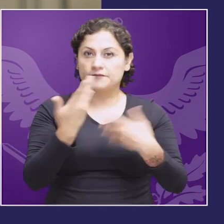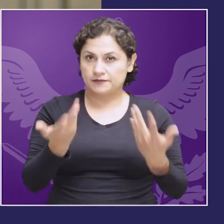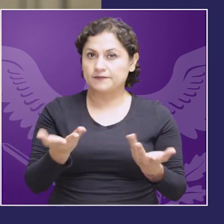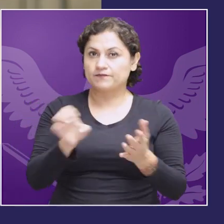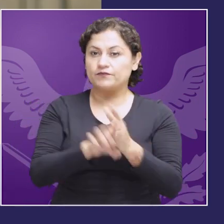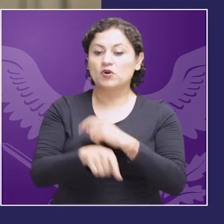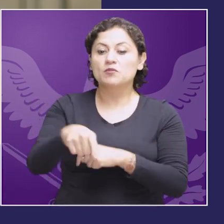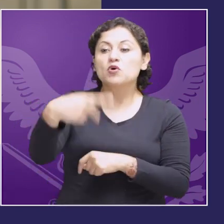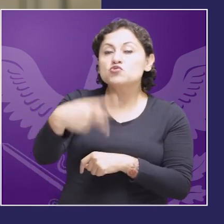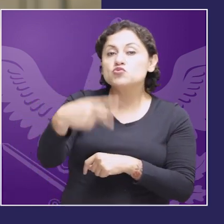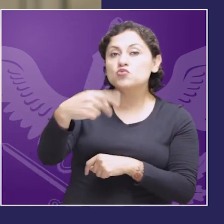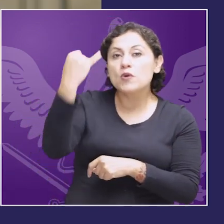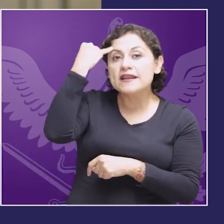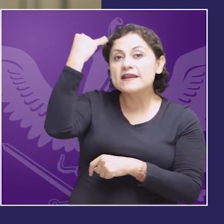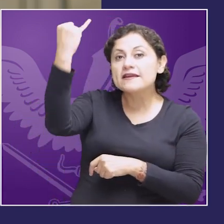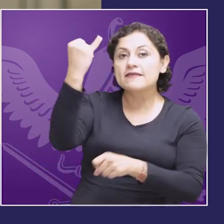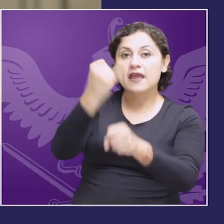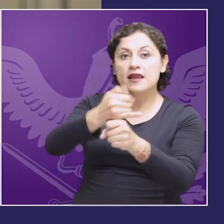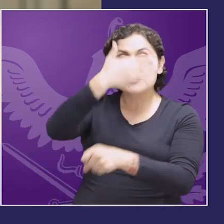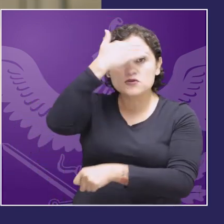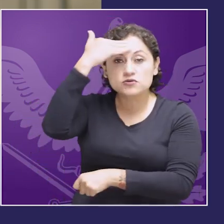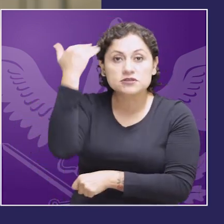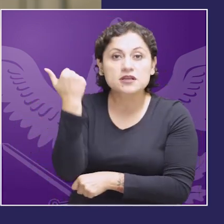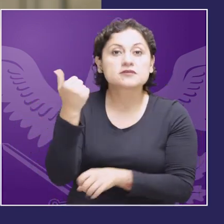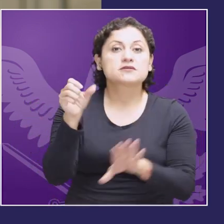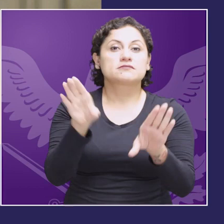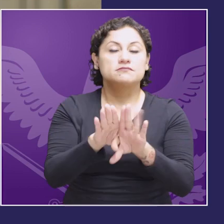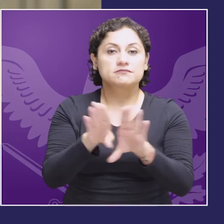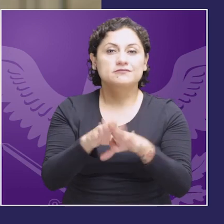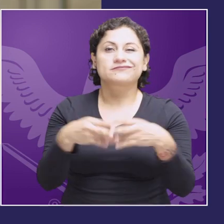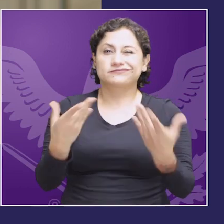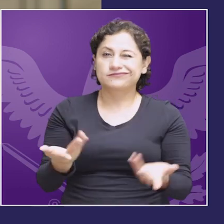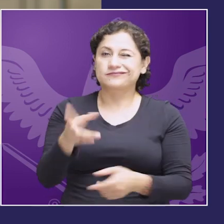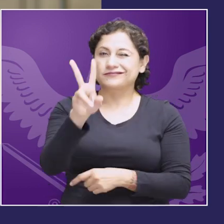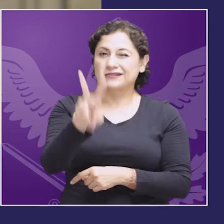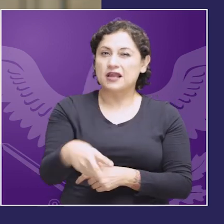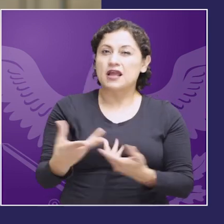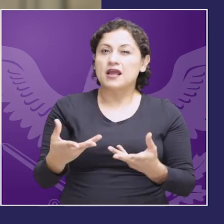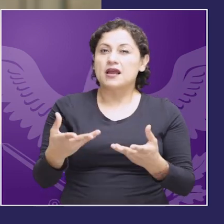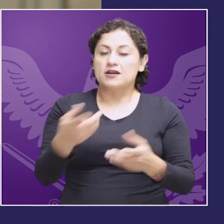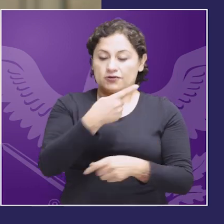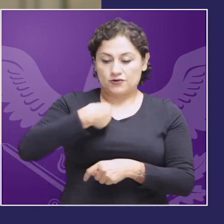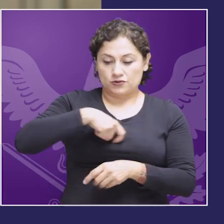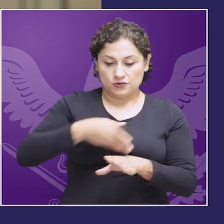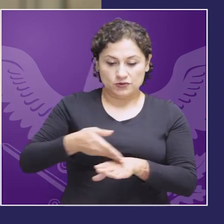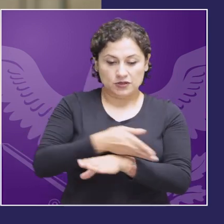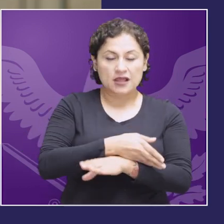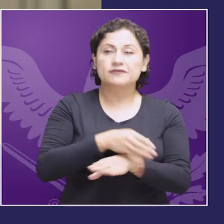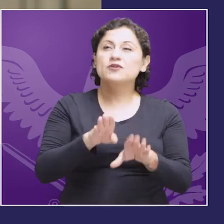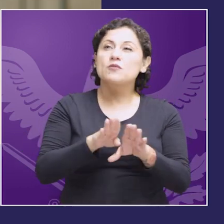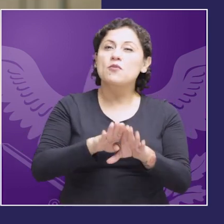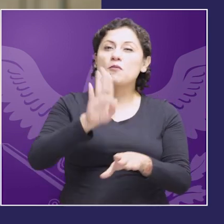obviamente, de la presunción de inocencia. Entonces, la idea ha sido como